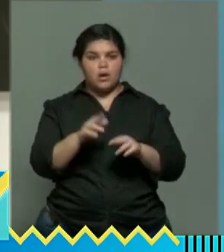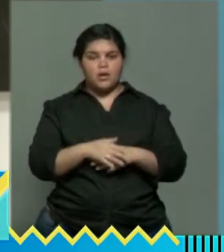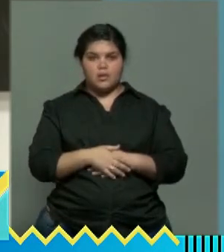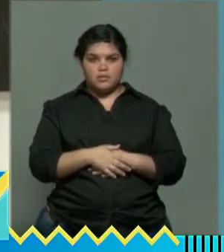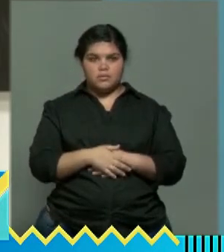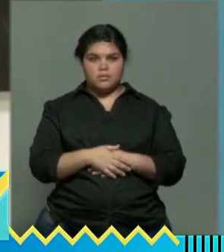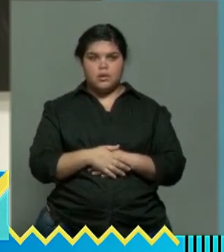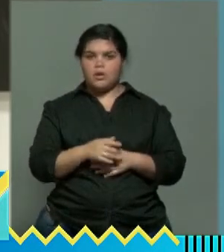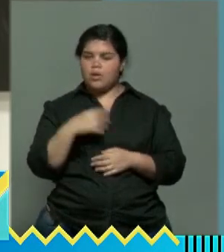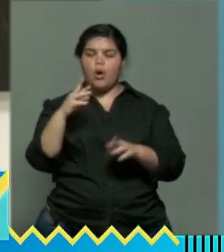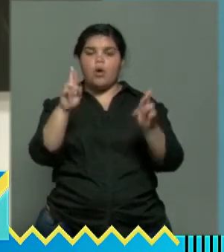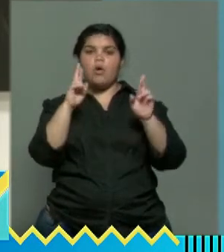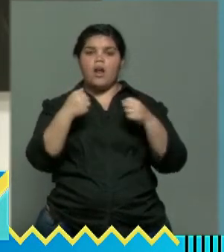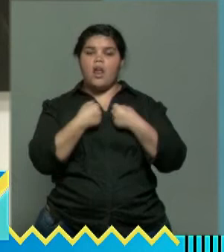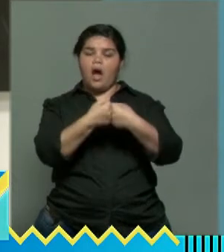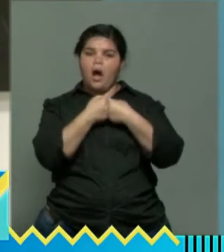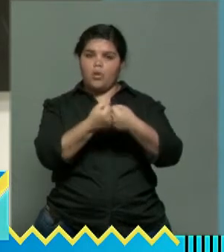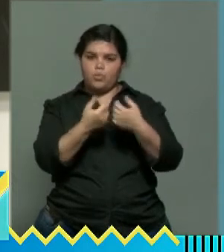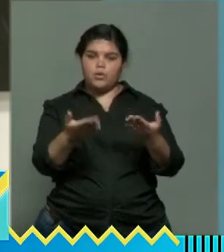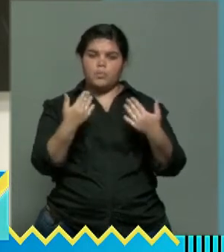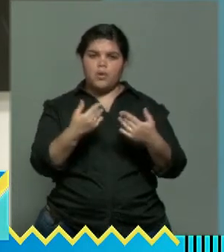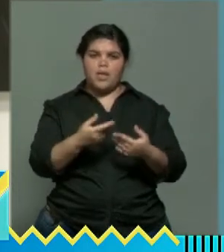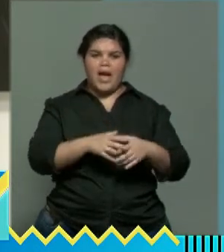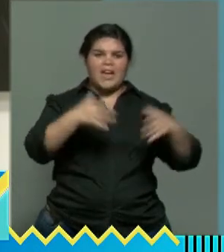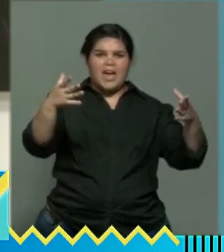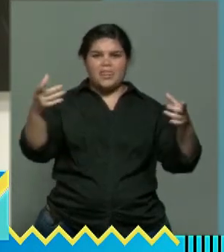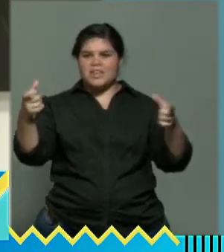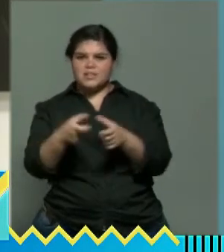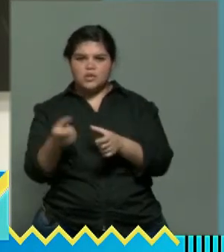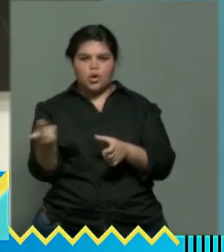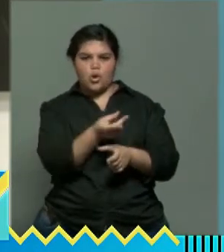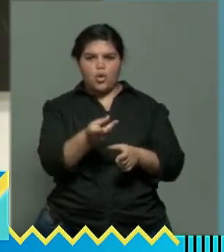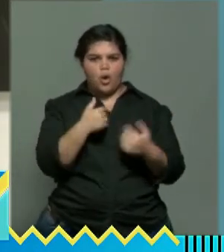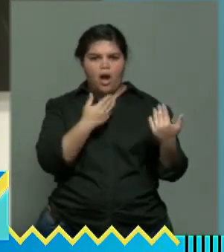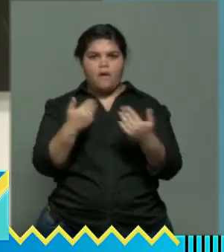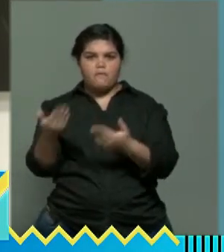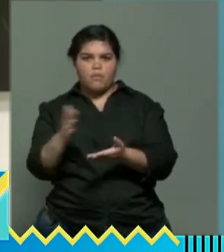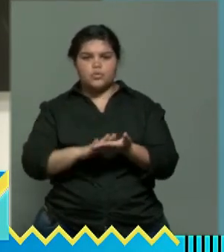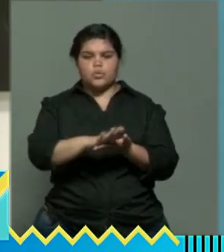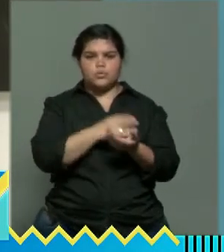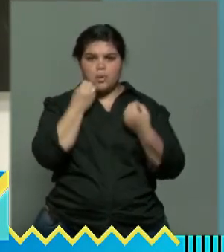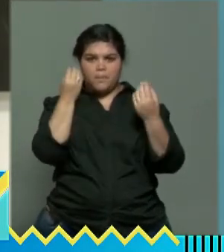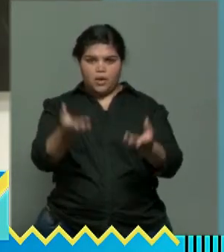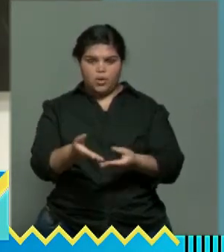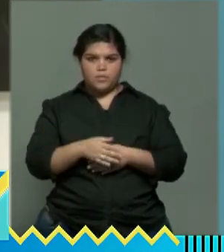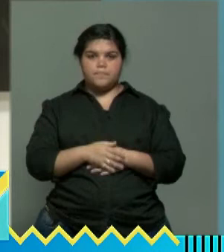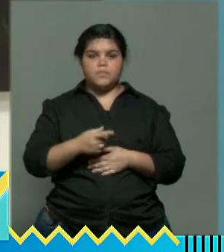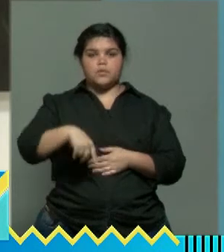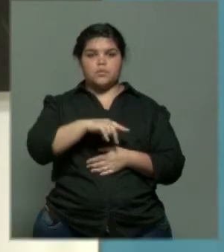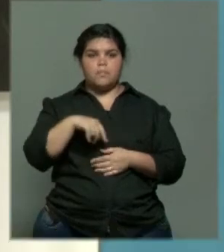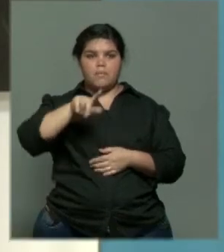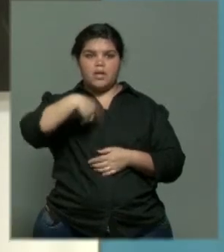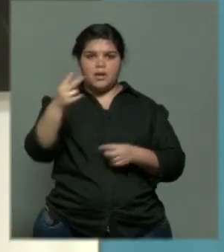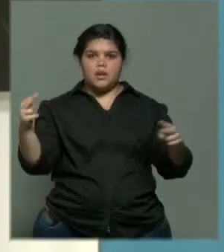justamente los puntos de encuentro, ¿sí? Para que ni grandes ni pequeños queden por fuera y que la mejor solución sea para todos. Nos reencontramos nosotros mañana